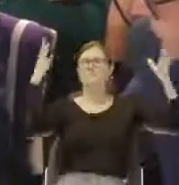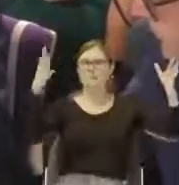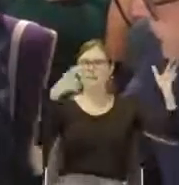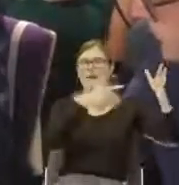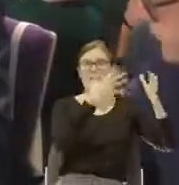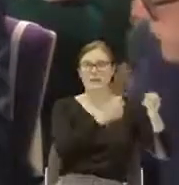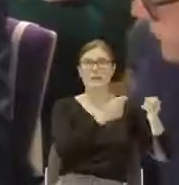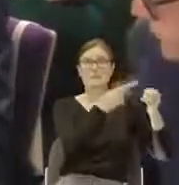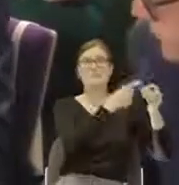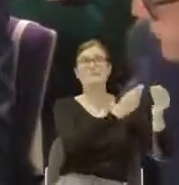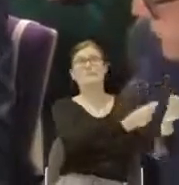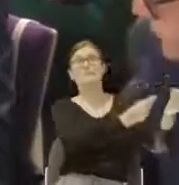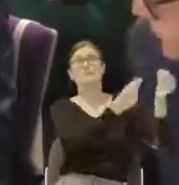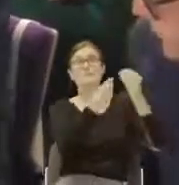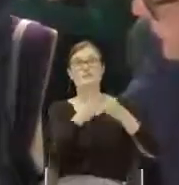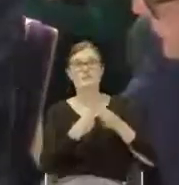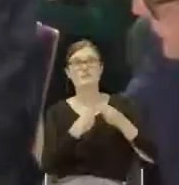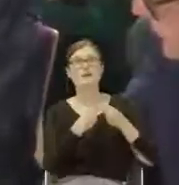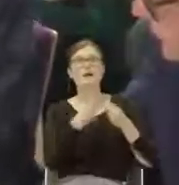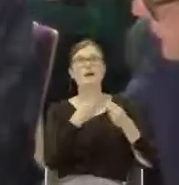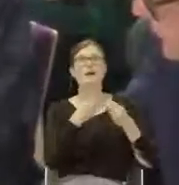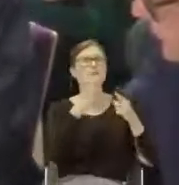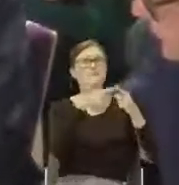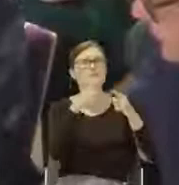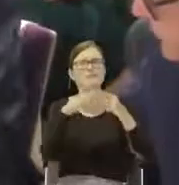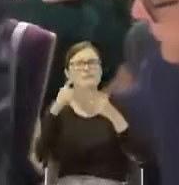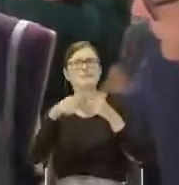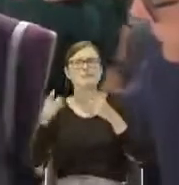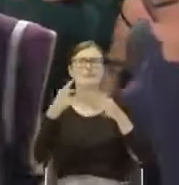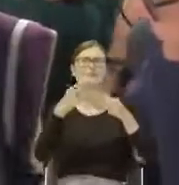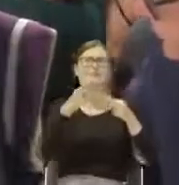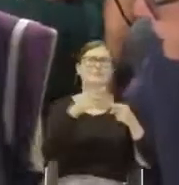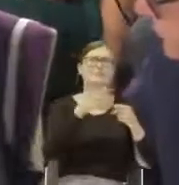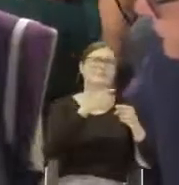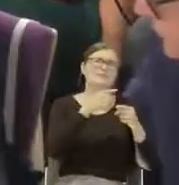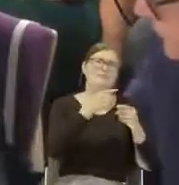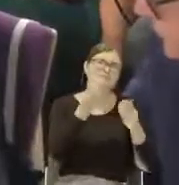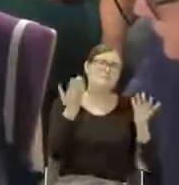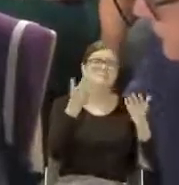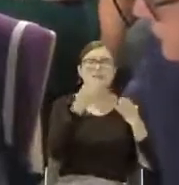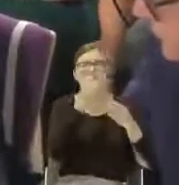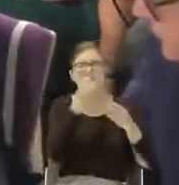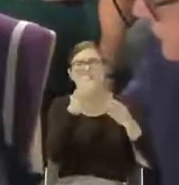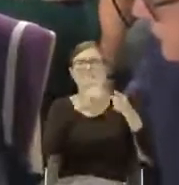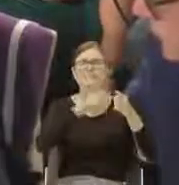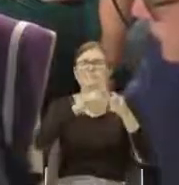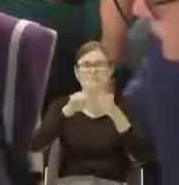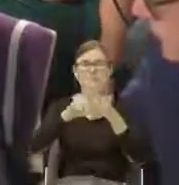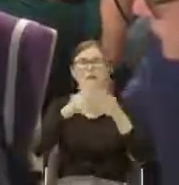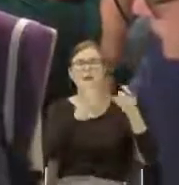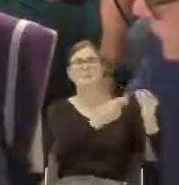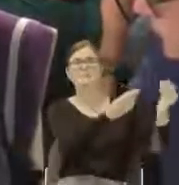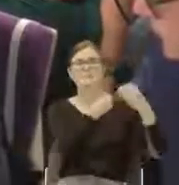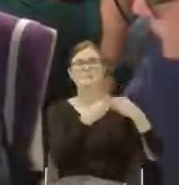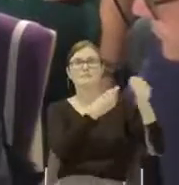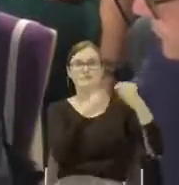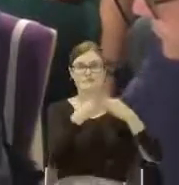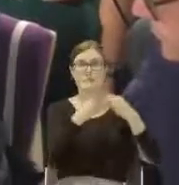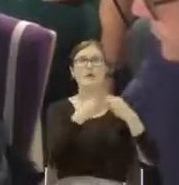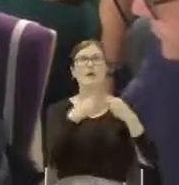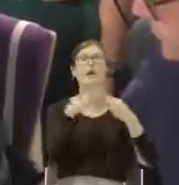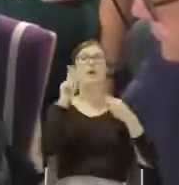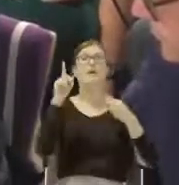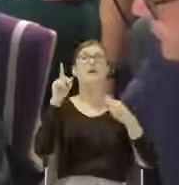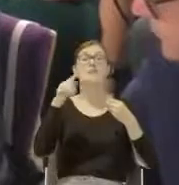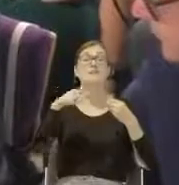de nuestro espacio público, de los mejores emplazamientos urbanos, imponen las reglas del mercado libre, nos venden la luz y el